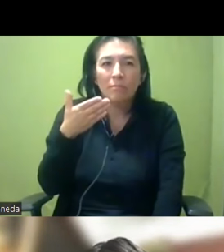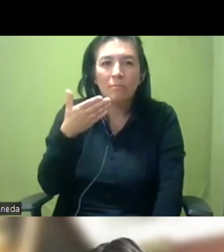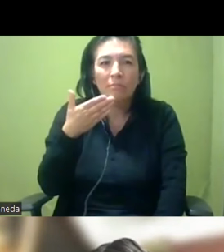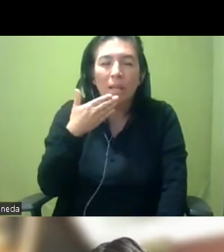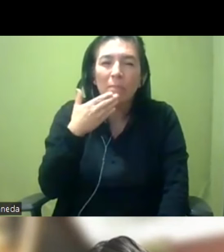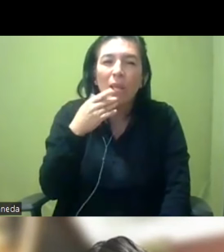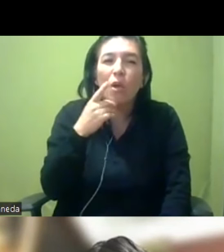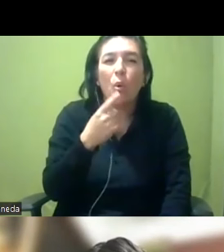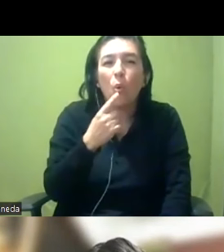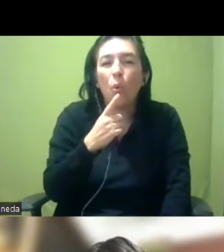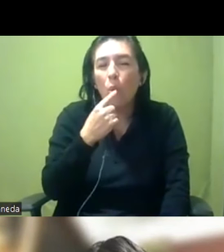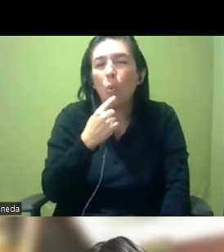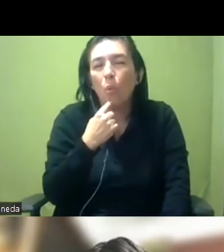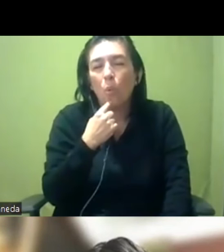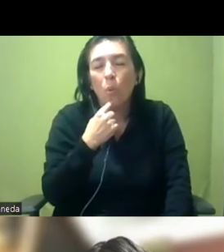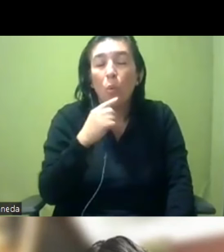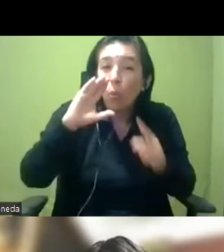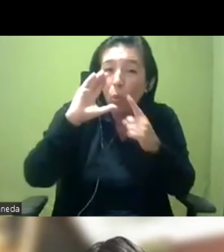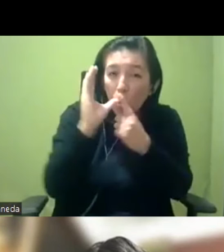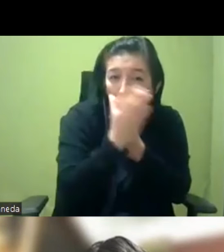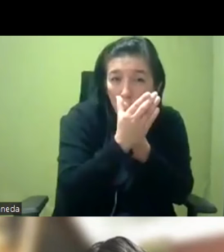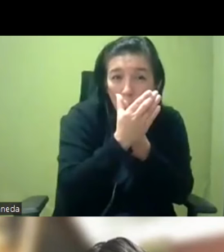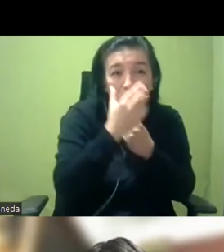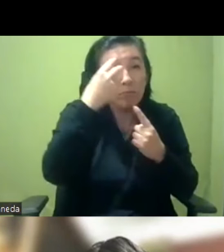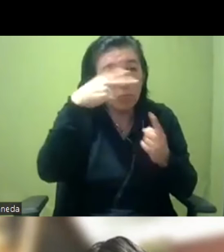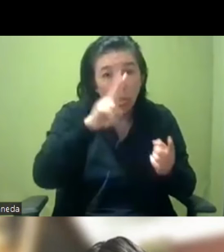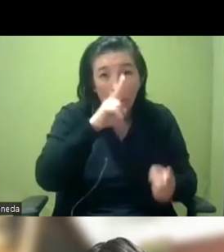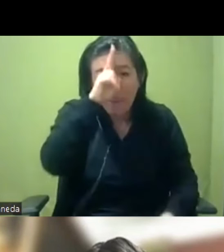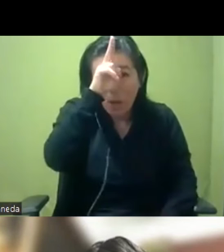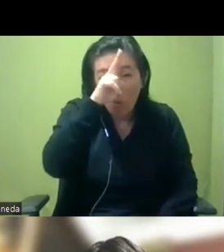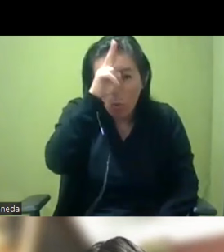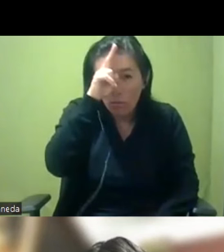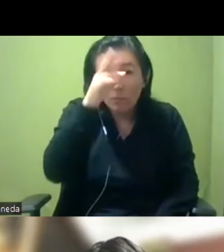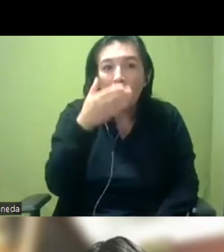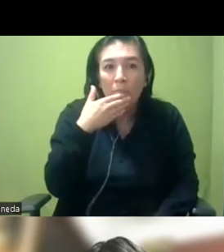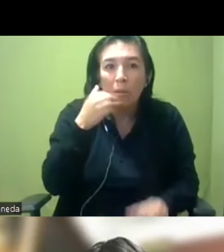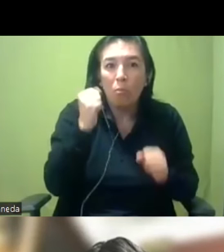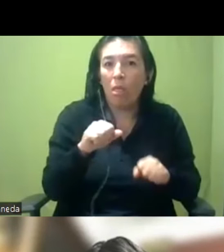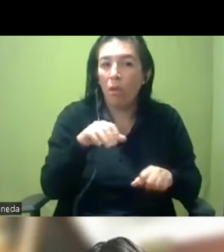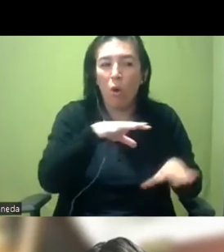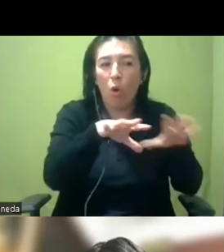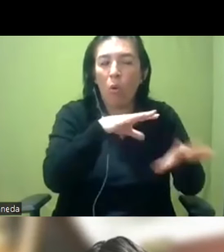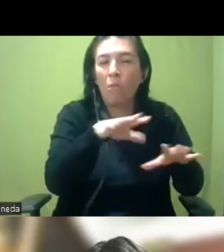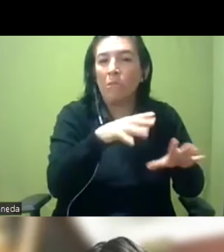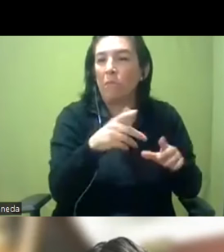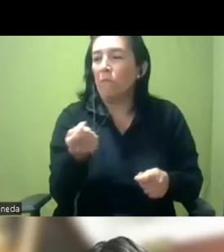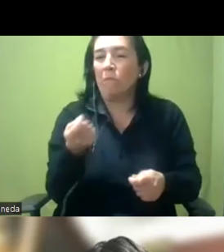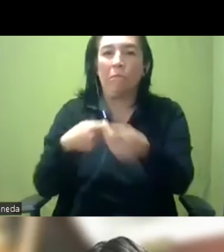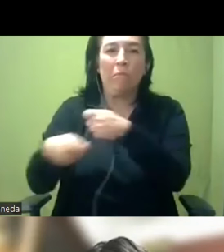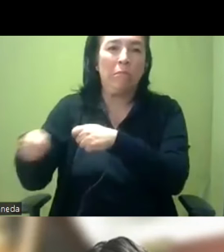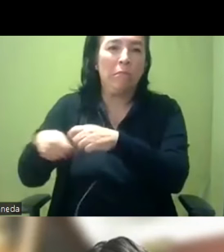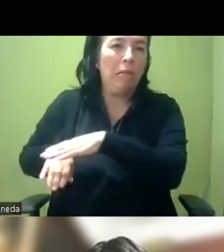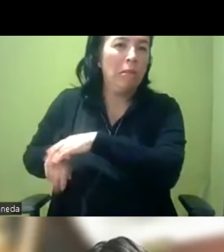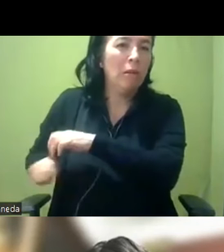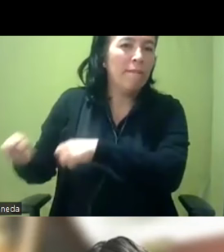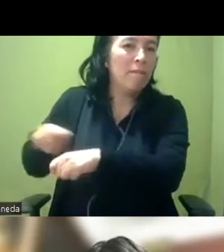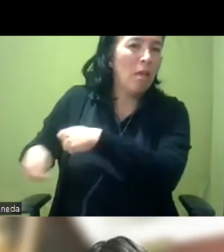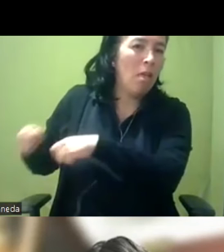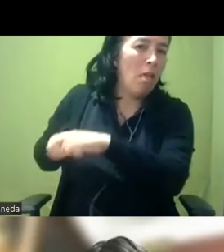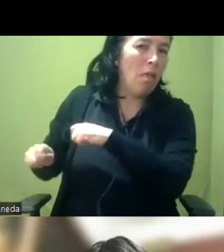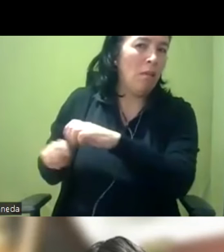interesantes culturas que tienen el Perú. Entonces, eh, eh,